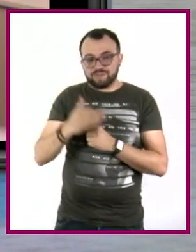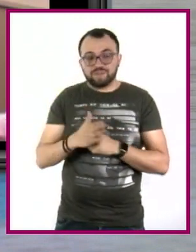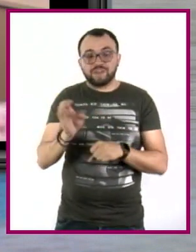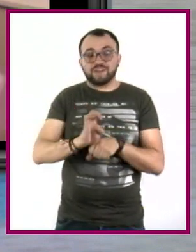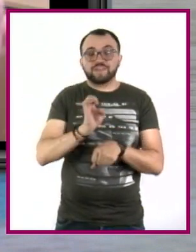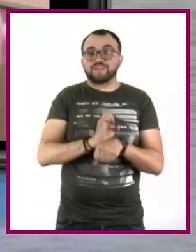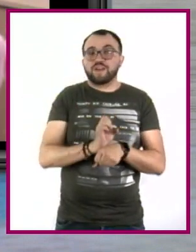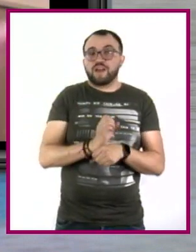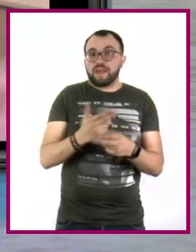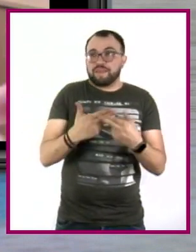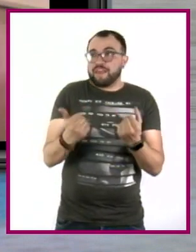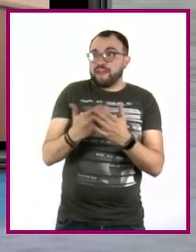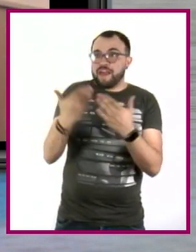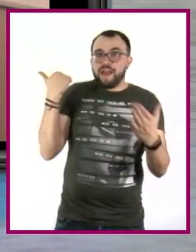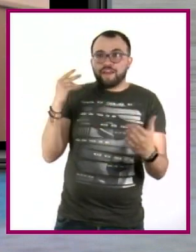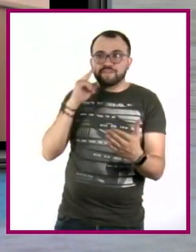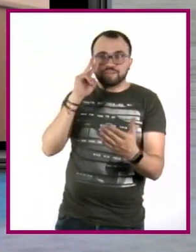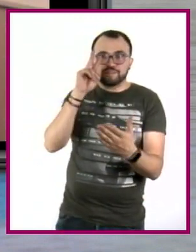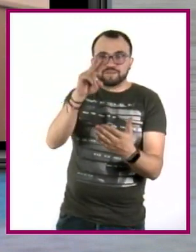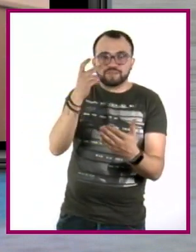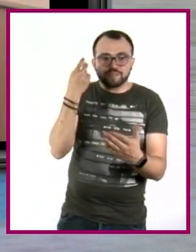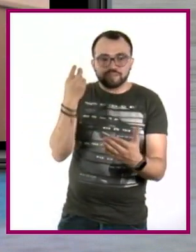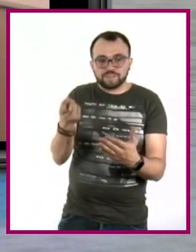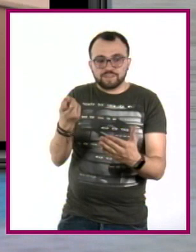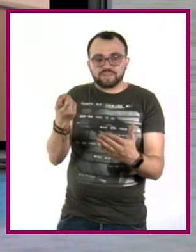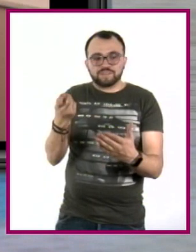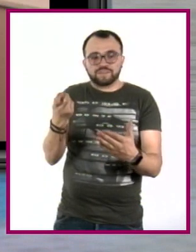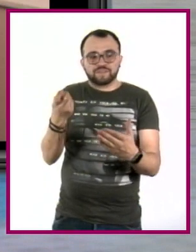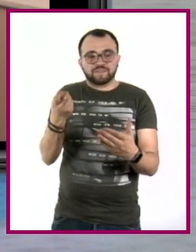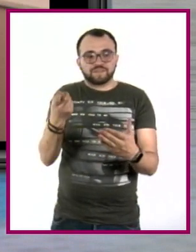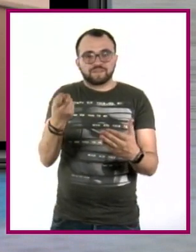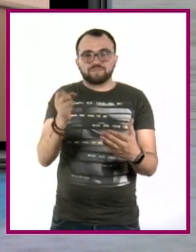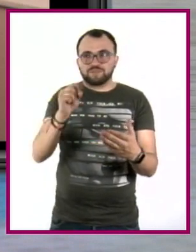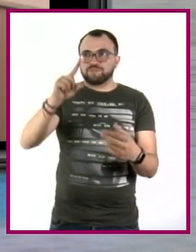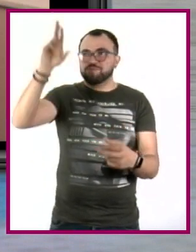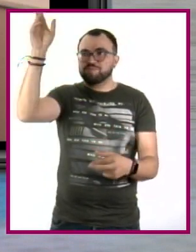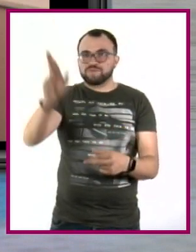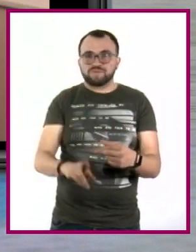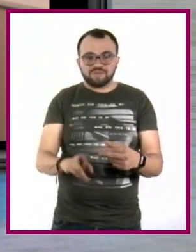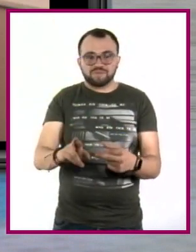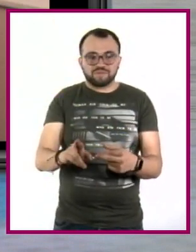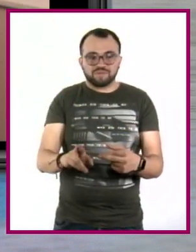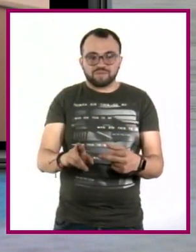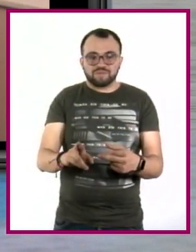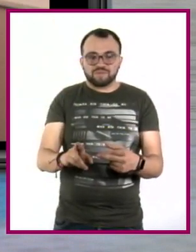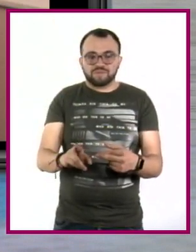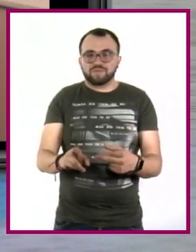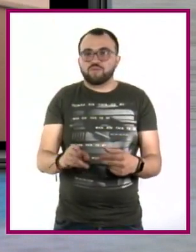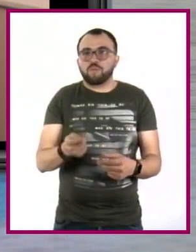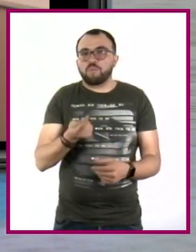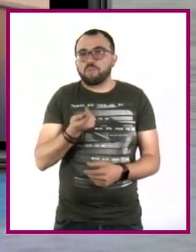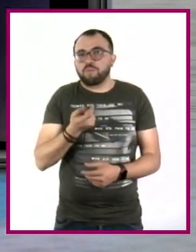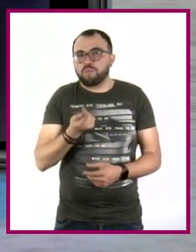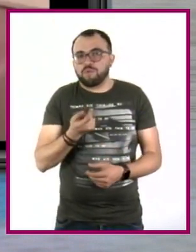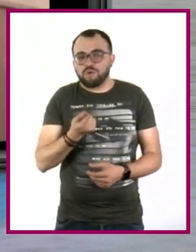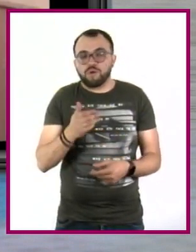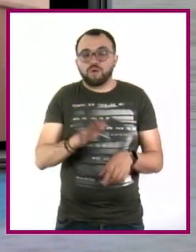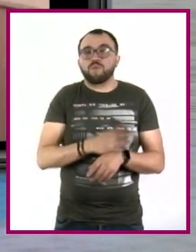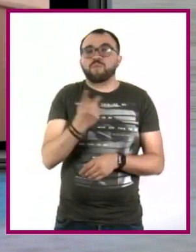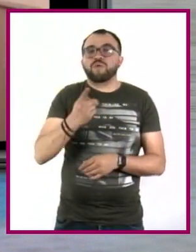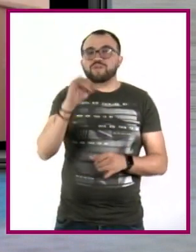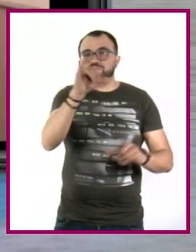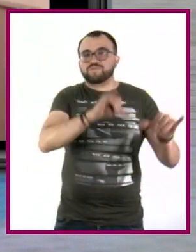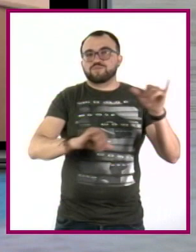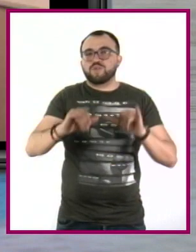nadie antes había hecho observaciones de esas radiaciones, de las cuales son pocas, porque los experimentos duraban